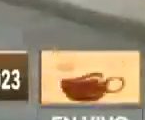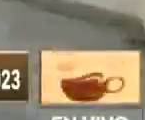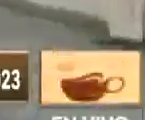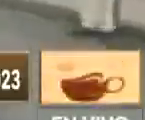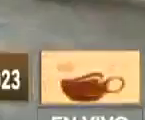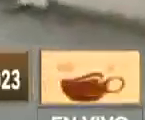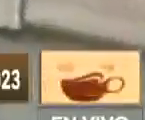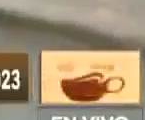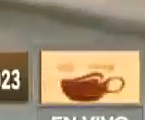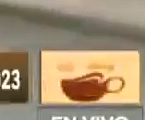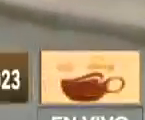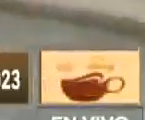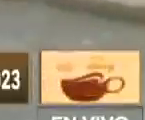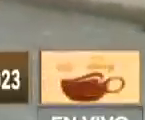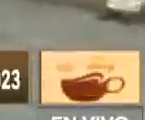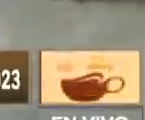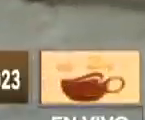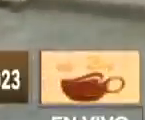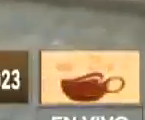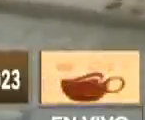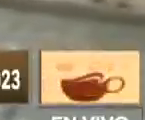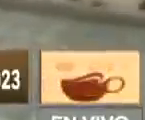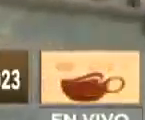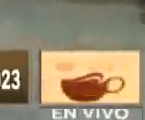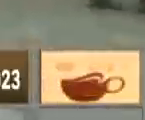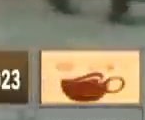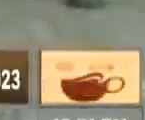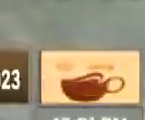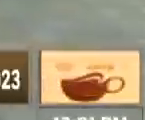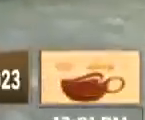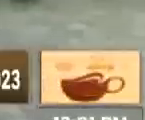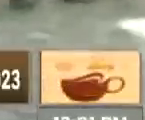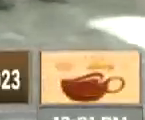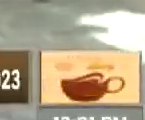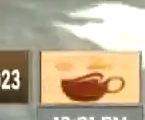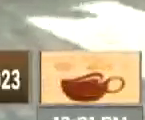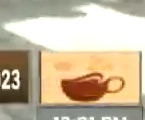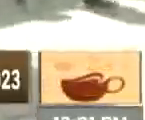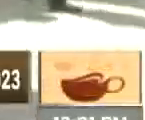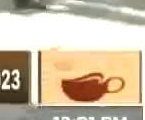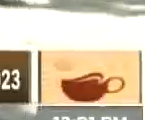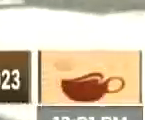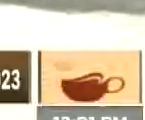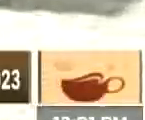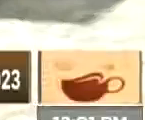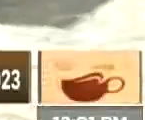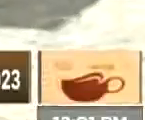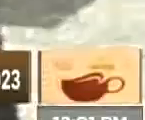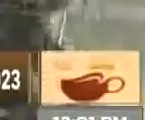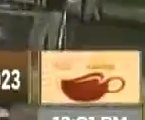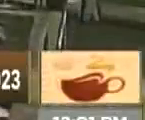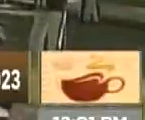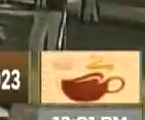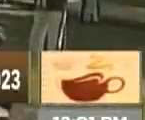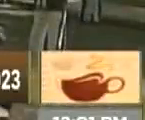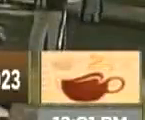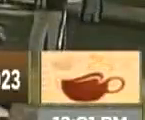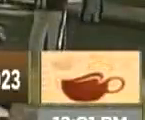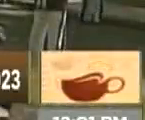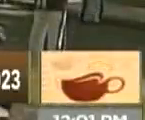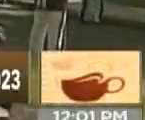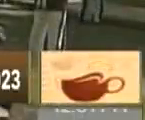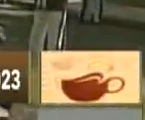recuperada esta Asamblea Nacional por las fuerzas revolucionarias, por las fuerzas patriotas, para colocarla al servicio del pueblo. Durante el